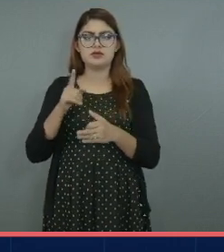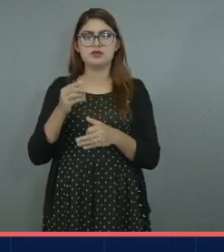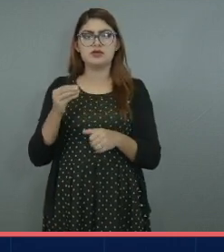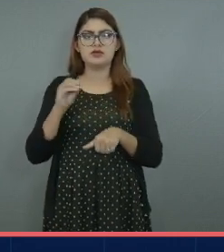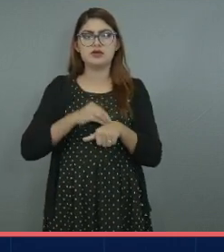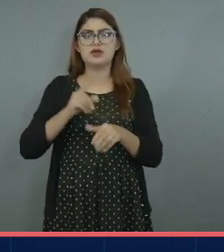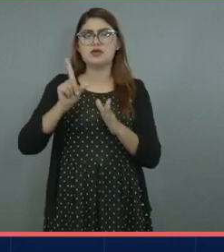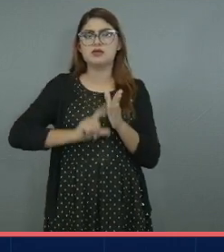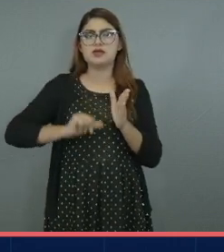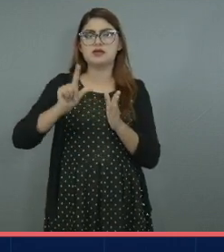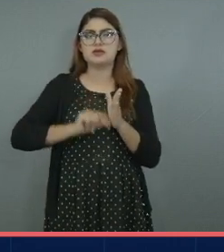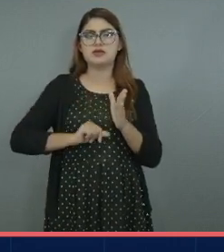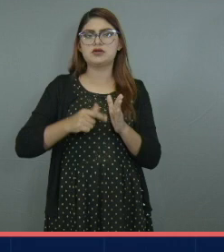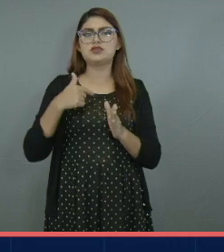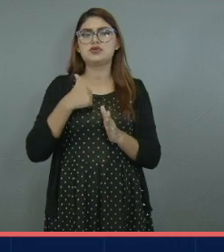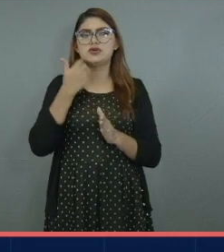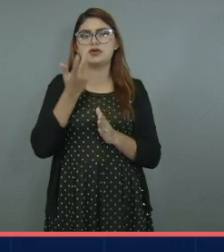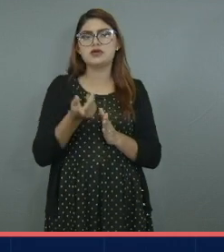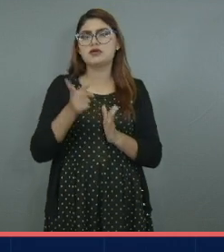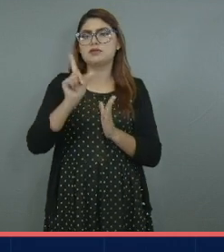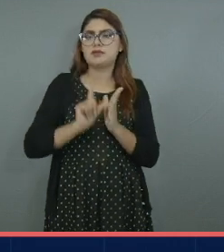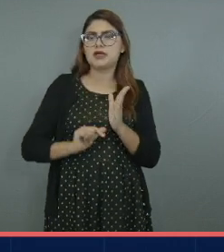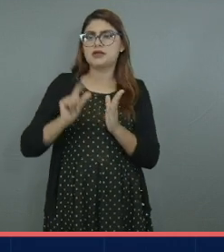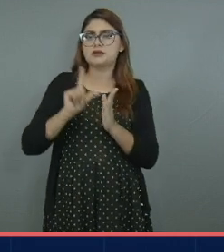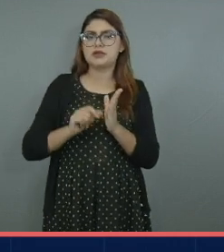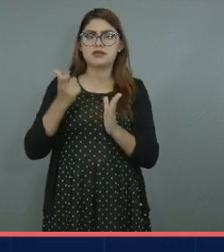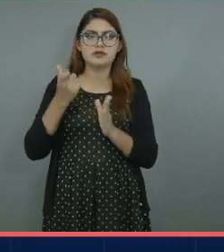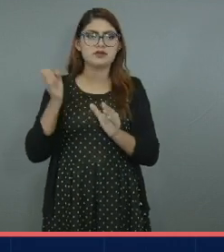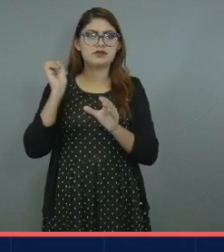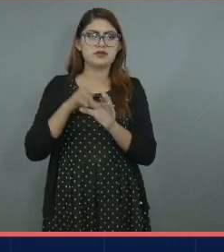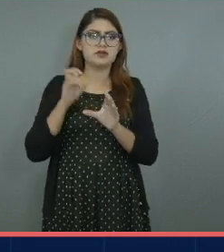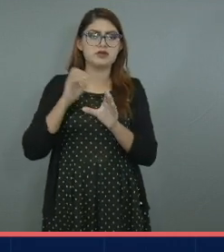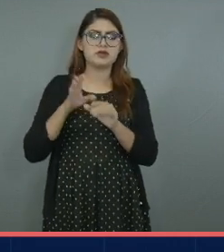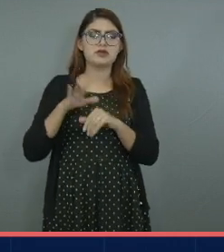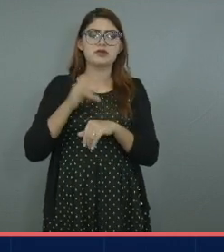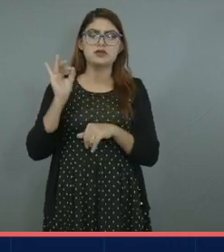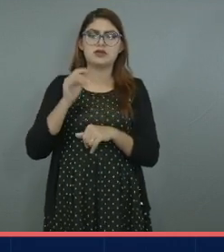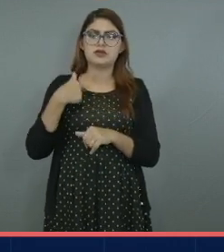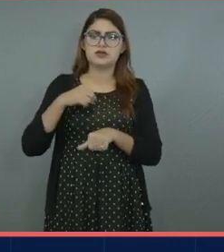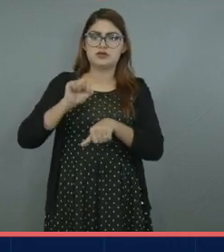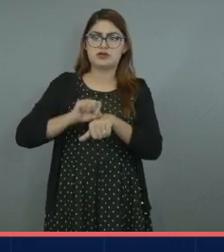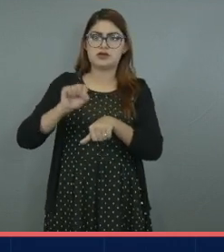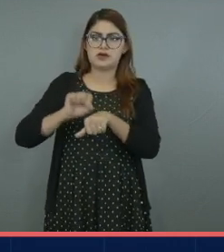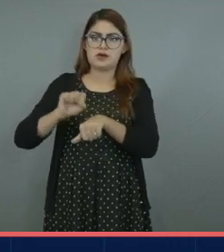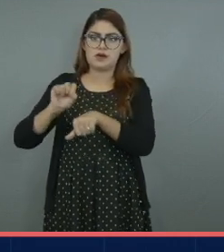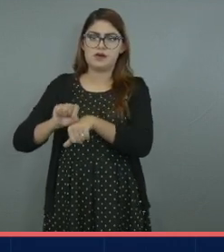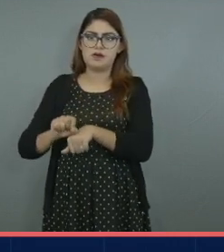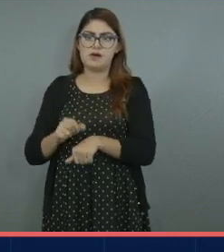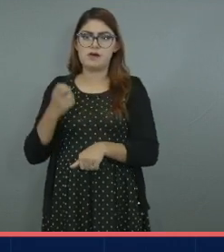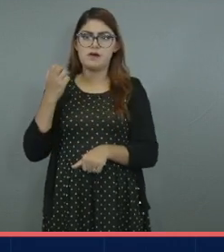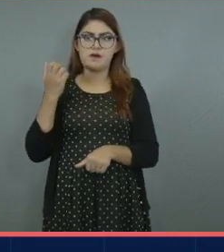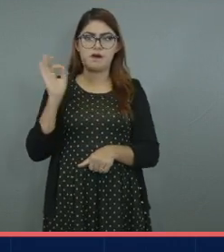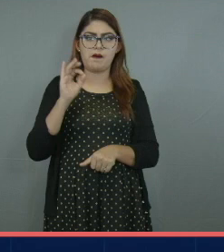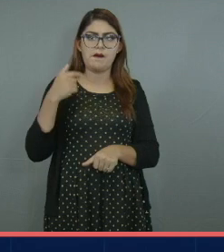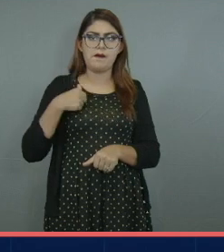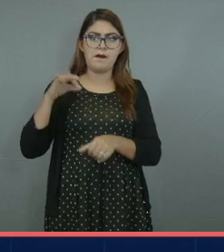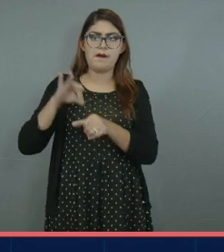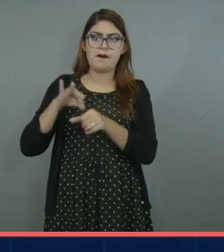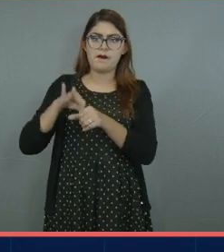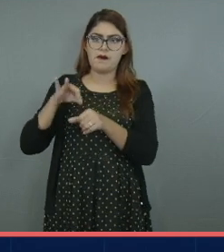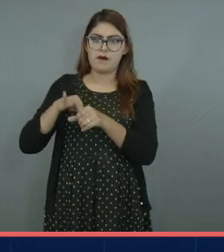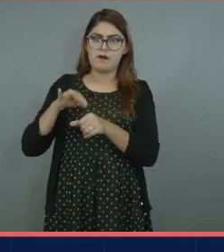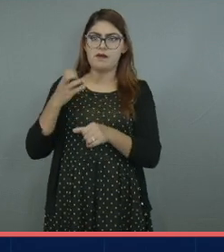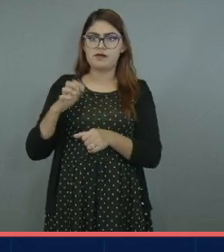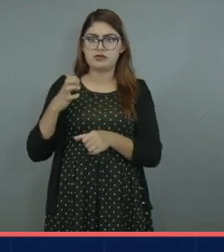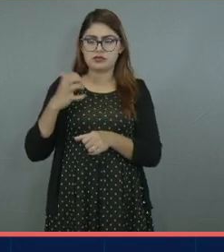mensual. ¿Por qué? Pues quizá cada semana voy a ahorrar 100 pesos con mis moneditas de 10, con mis moneditas de bolsillo